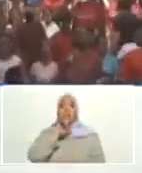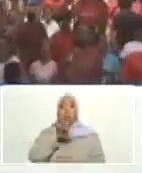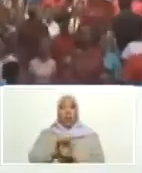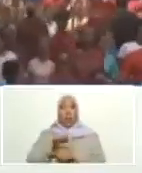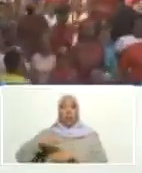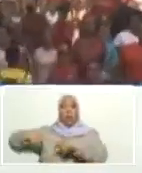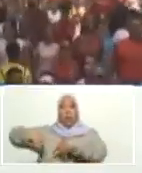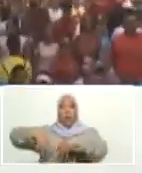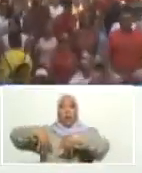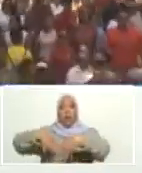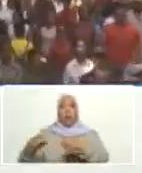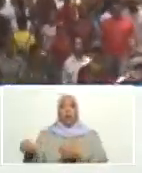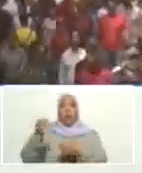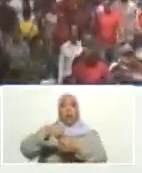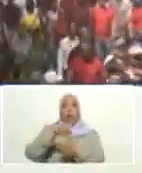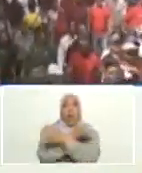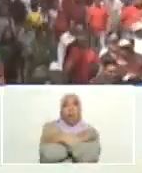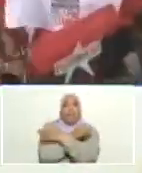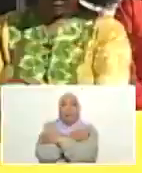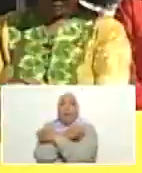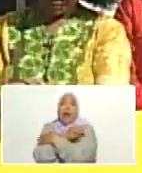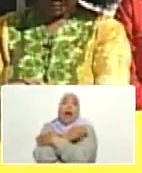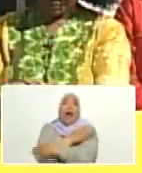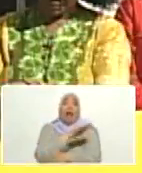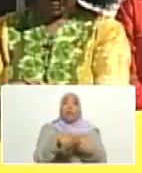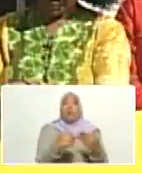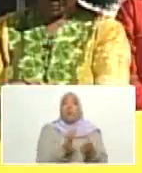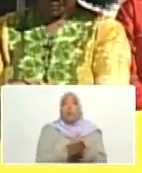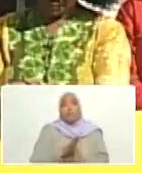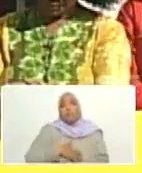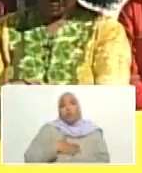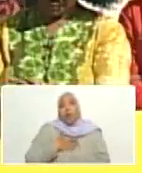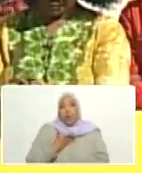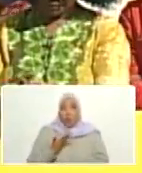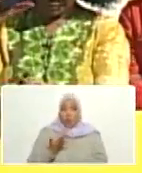me incorporé a abrazar a todo el que podía abrazar,